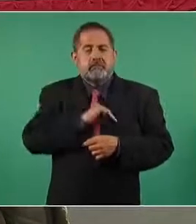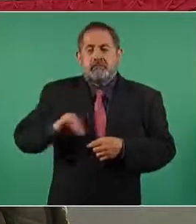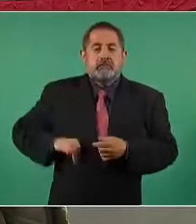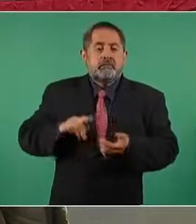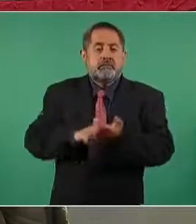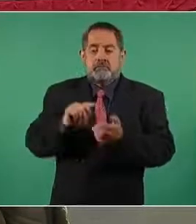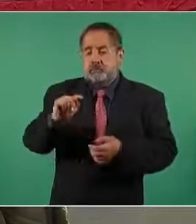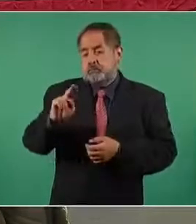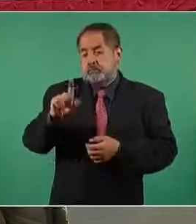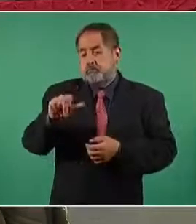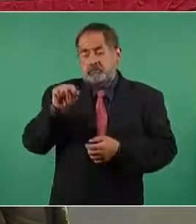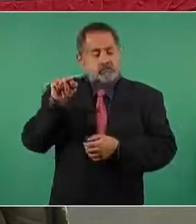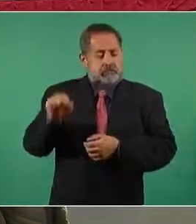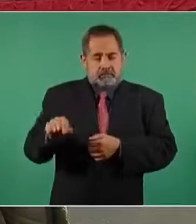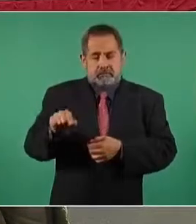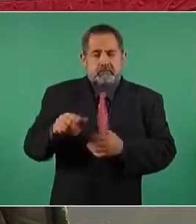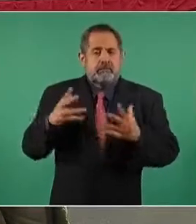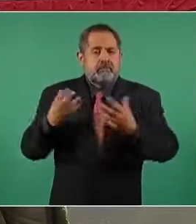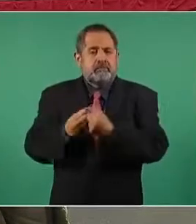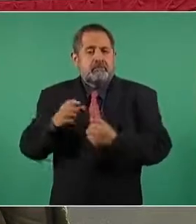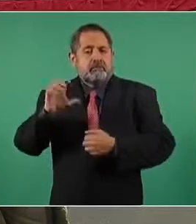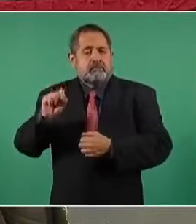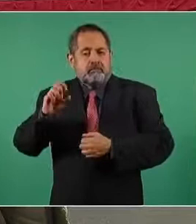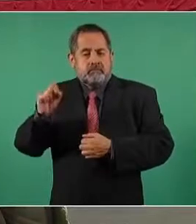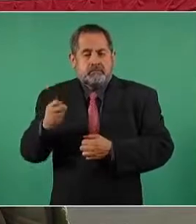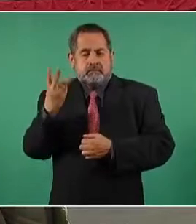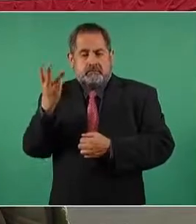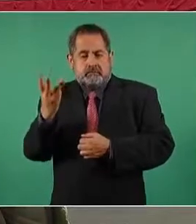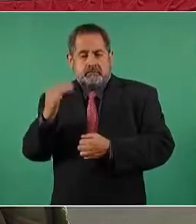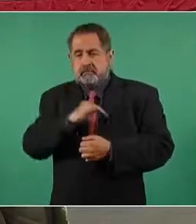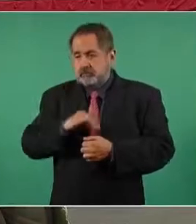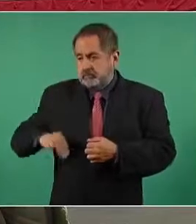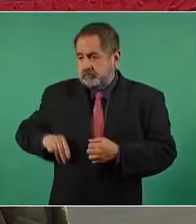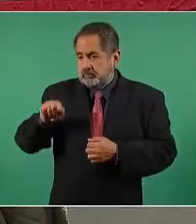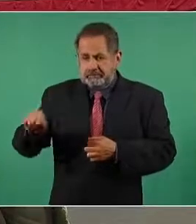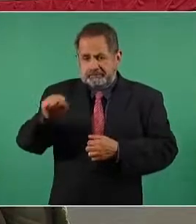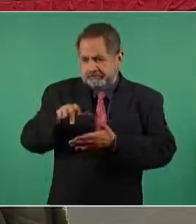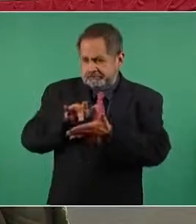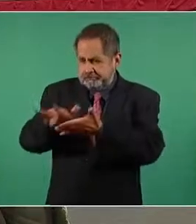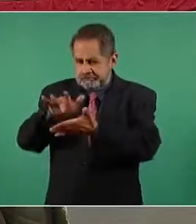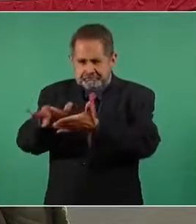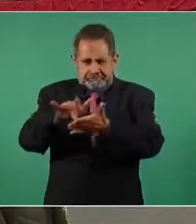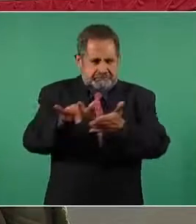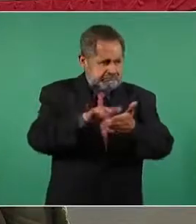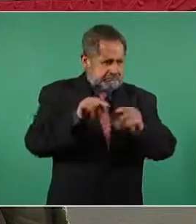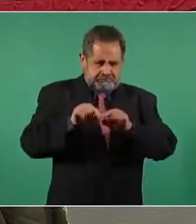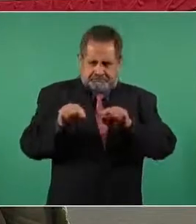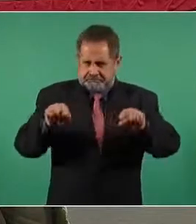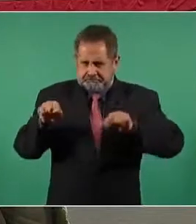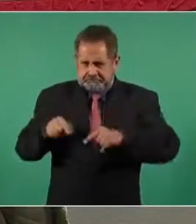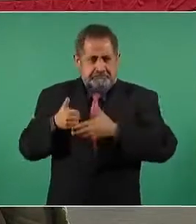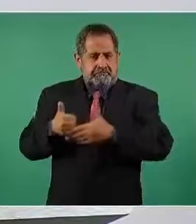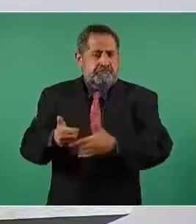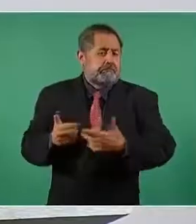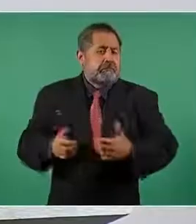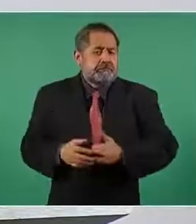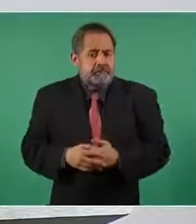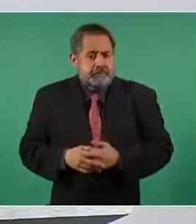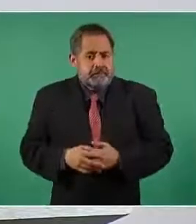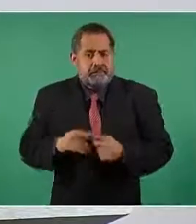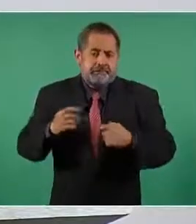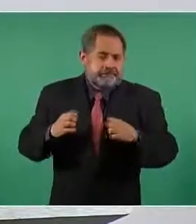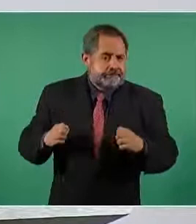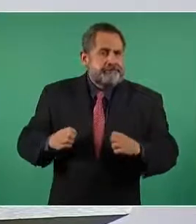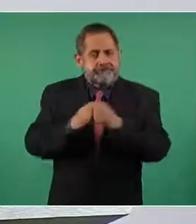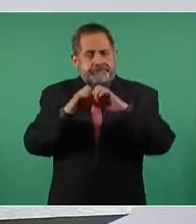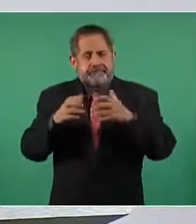Tula. Tenemos a 63 municipios apoyados. Esto es una